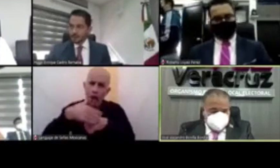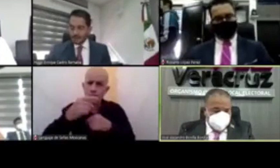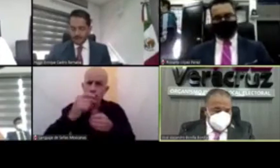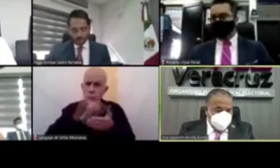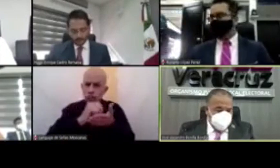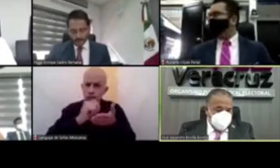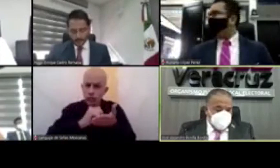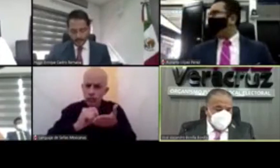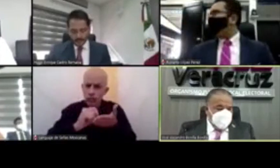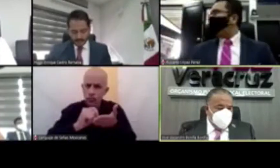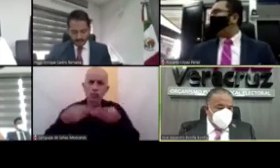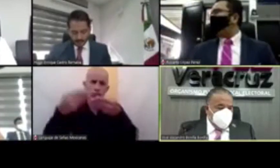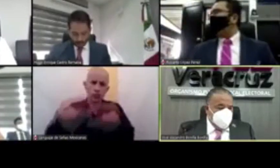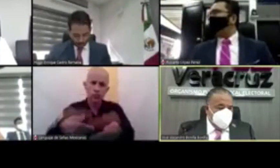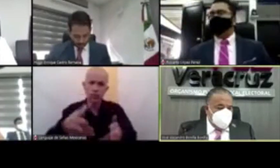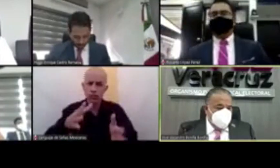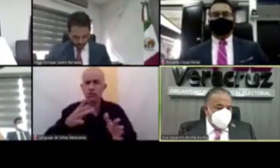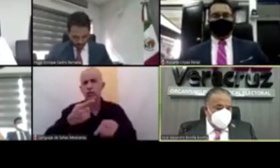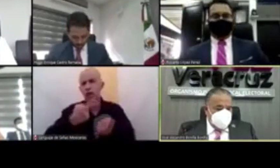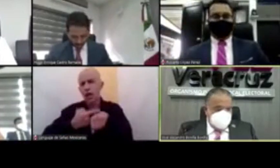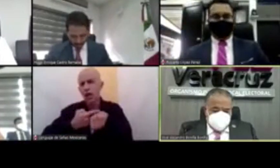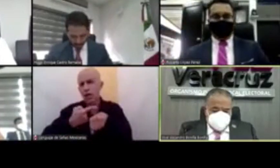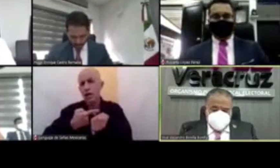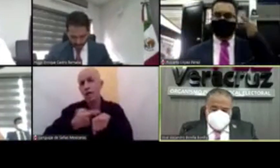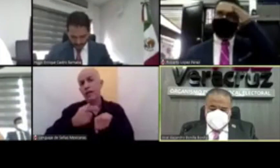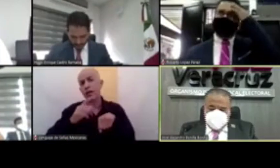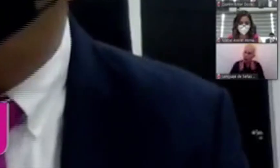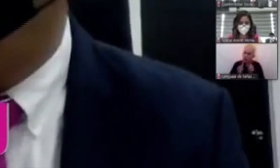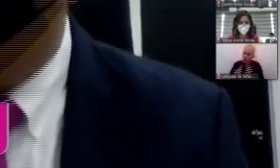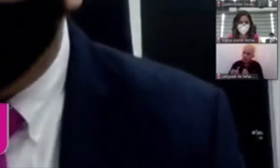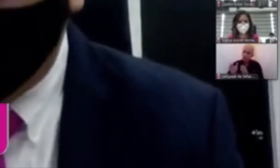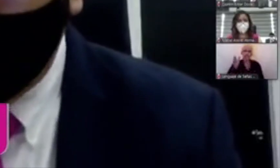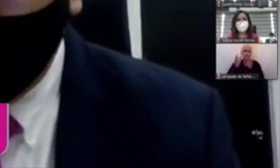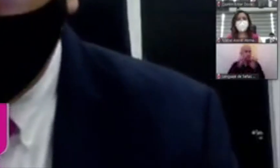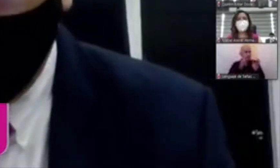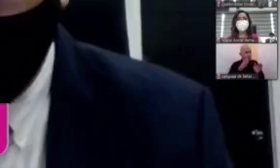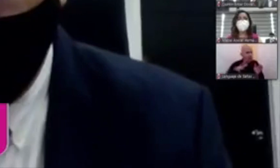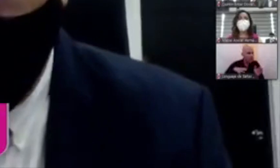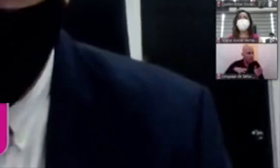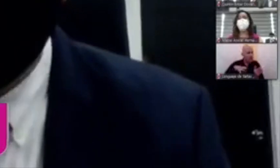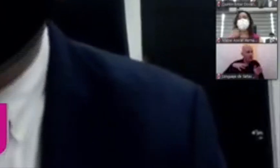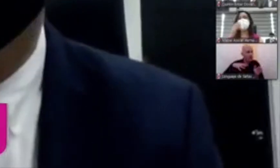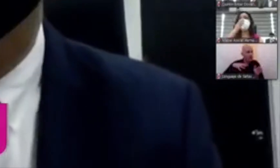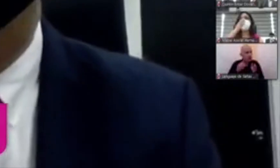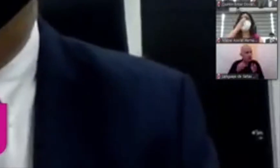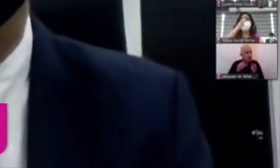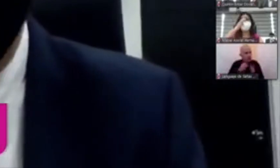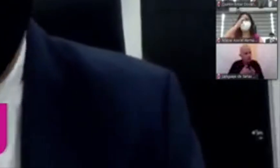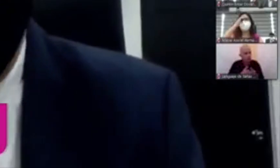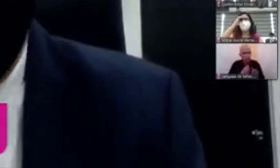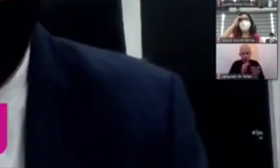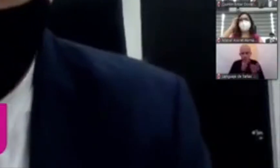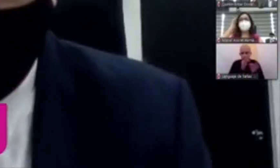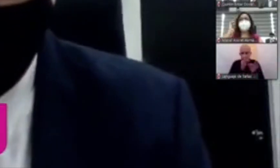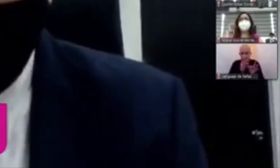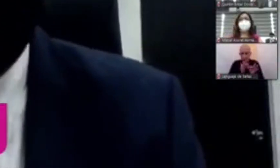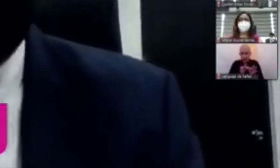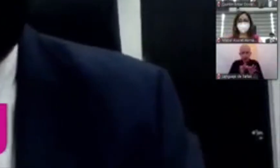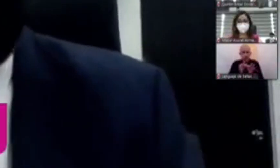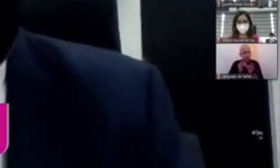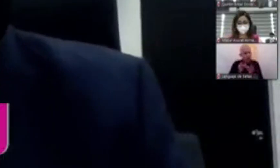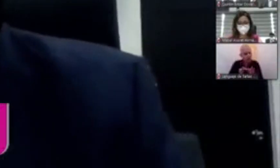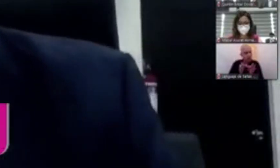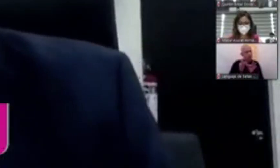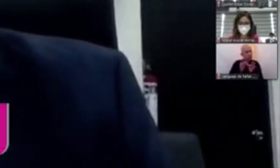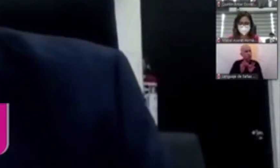diputaciones locales el consejero presidente alejandro bonilla bonilla reconoció que será un proceso complejo marcado por la